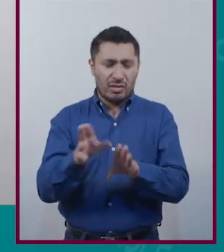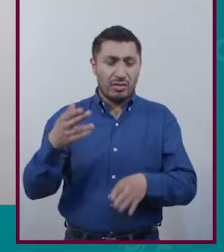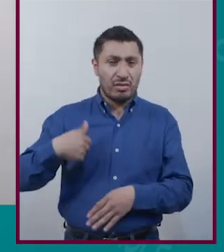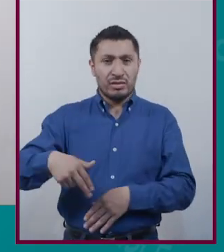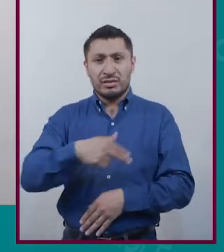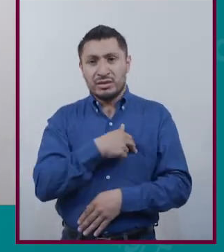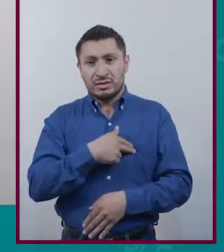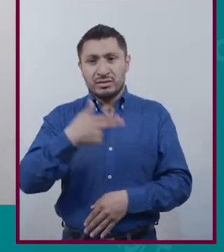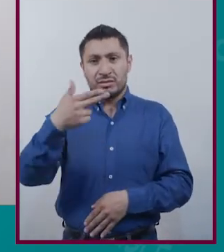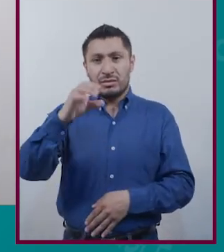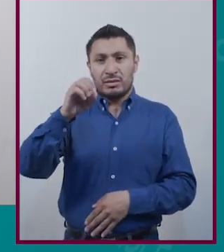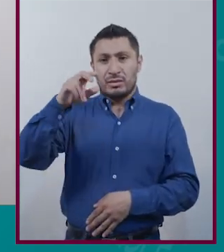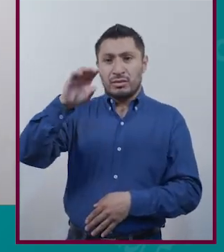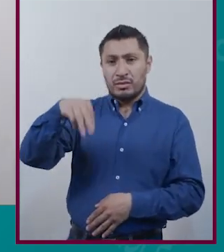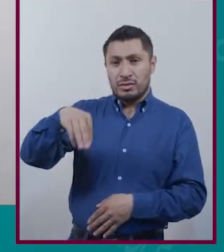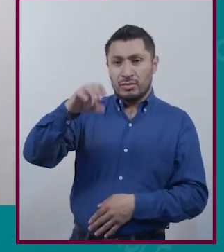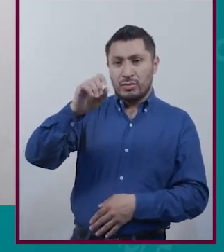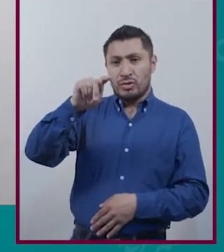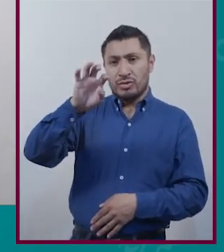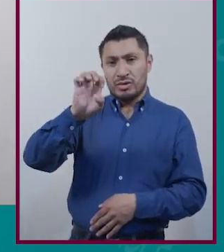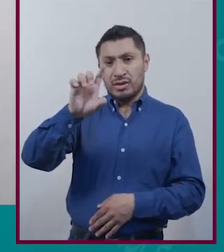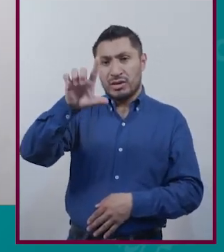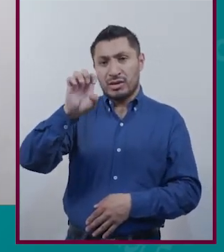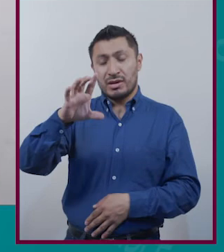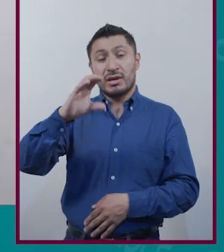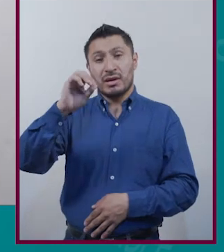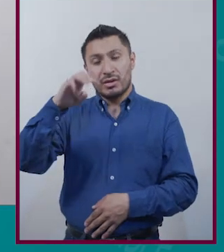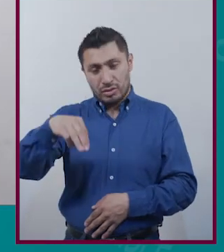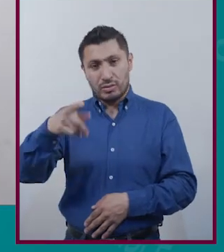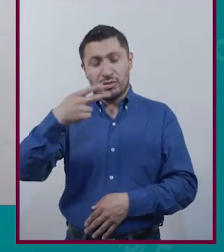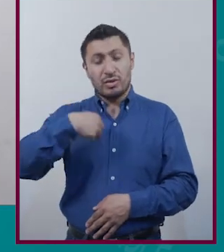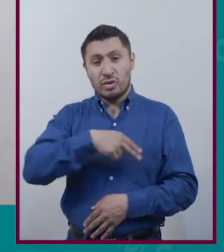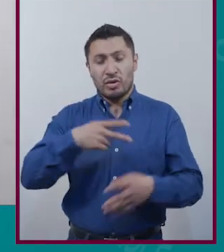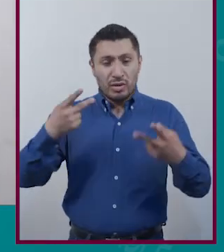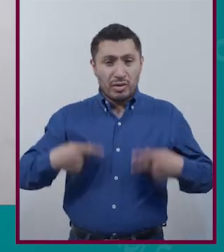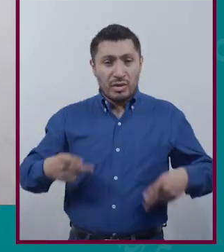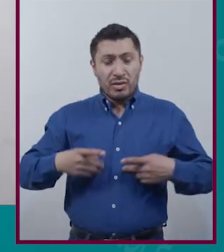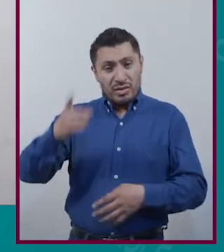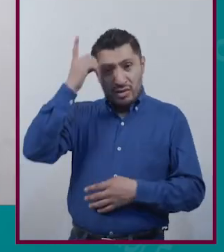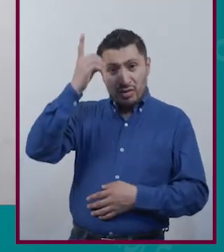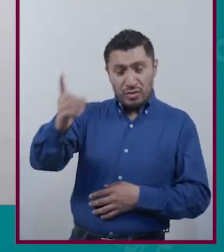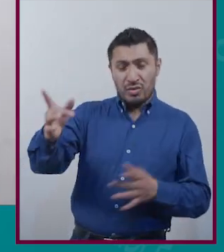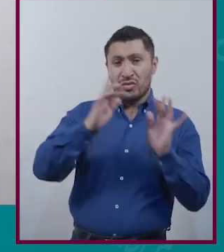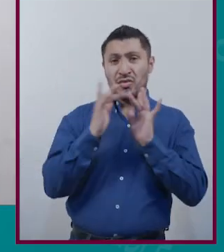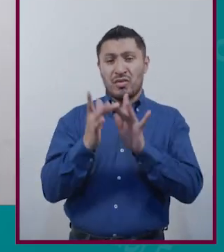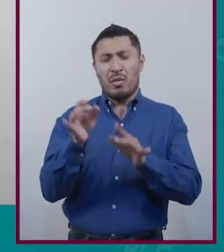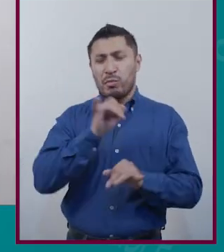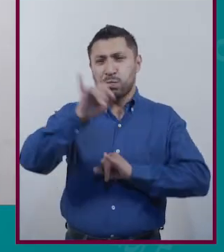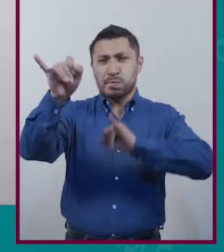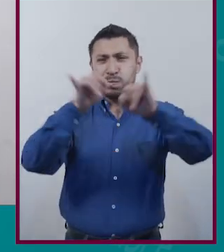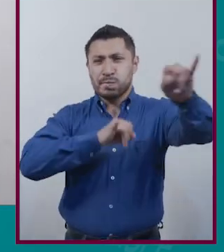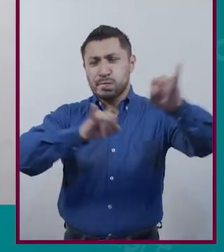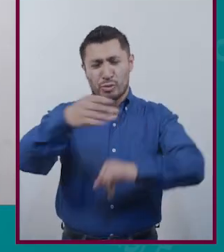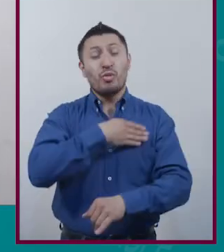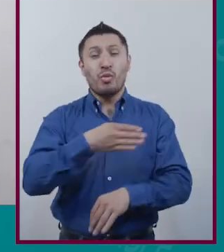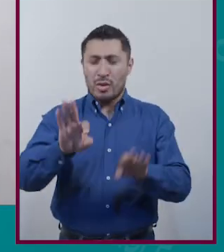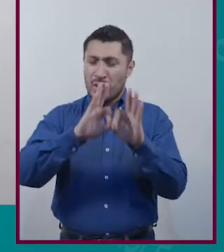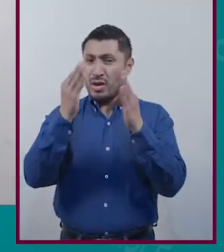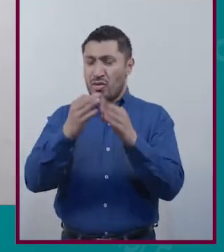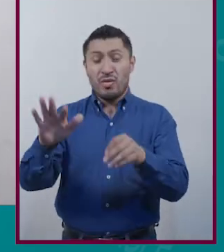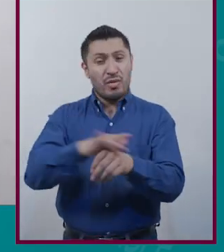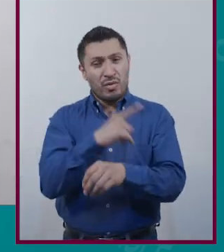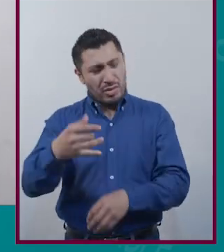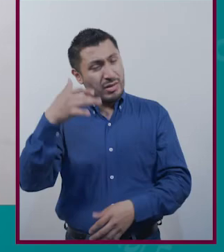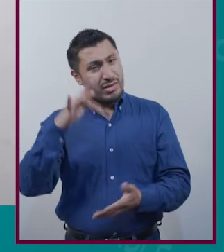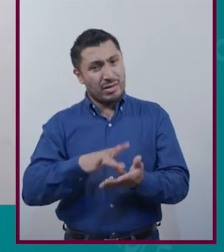autodenominarnos el Homo Telecom. Somos el ser humano de la conectividad remota, en buena medida gracias al teléfono